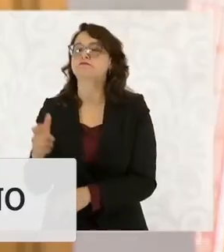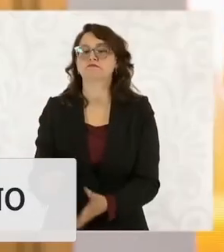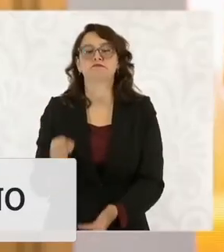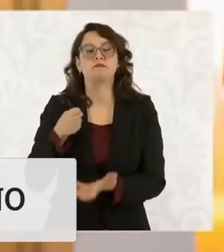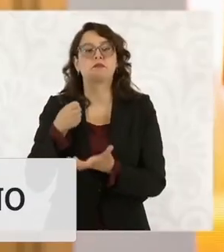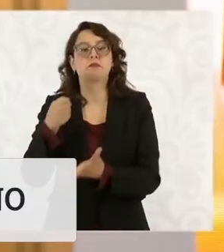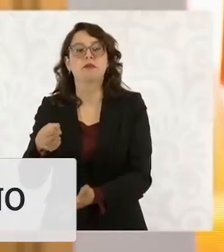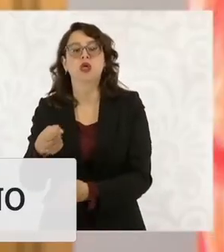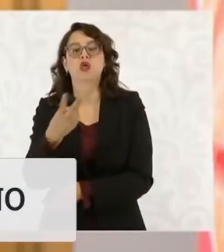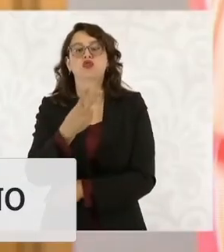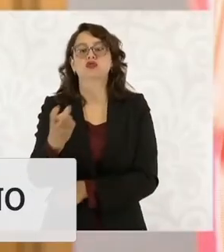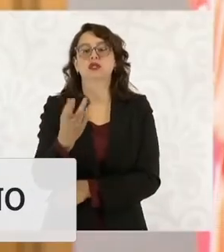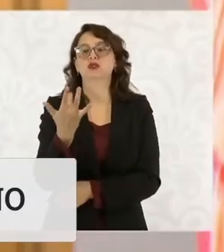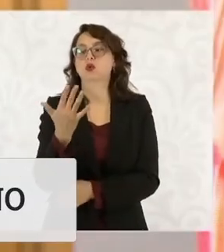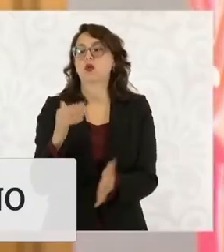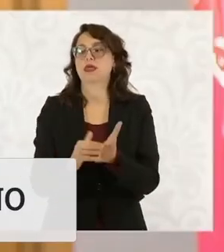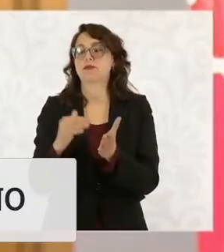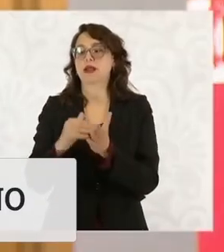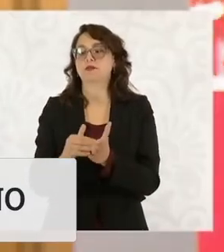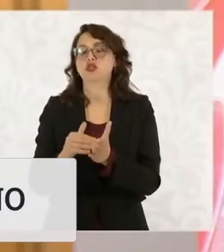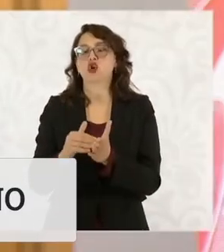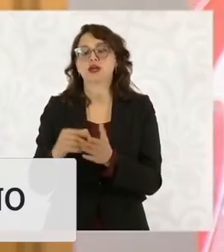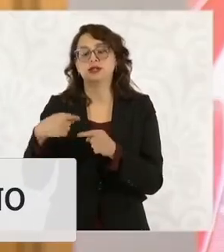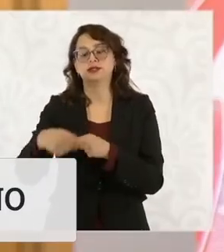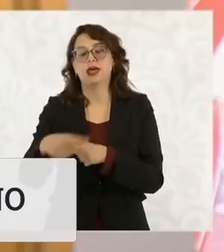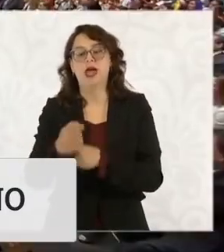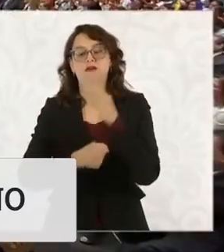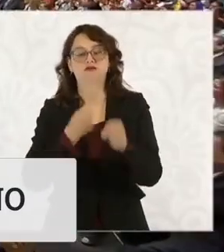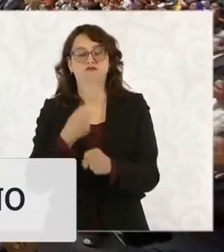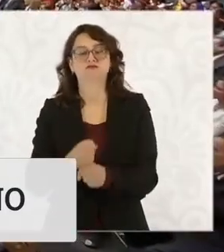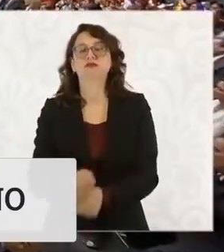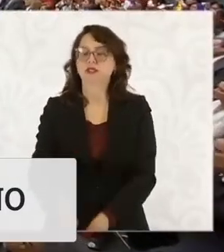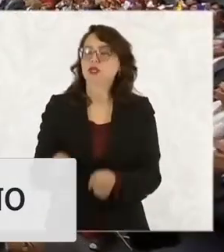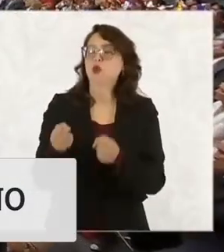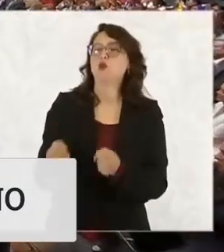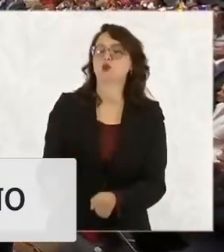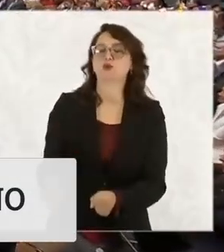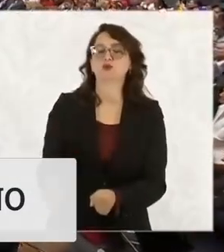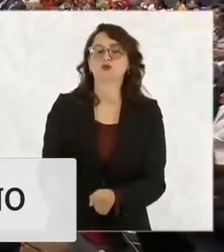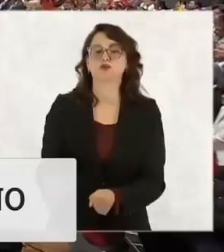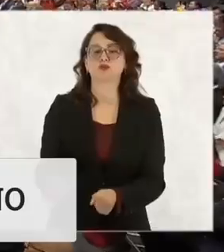de 250,000 millones de pesos para este año.